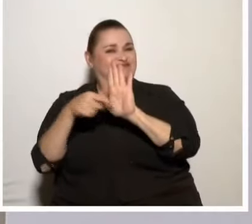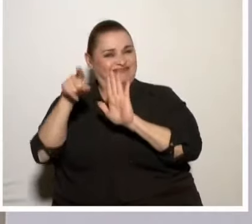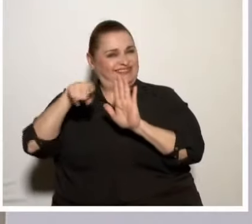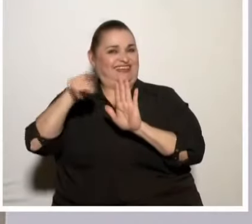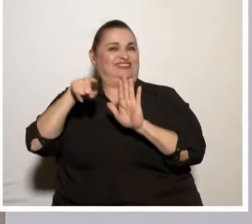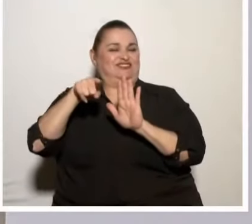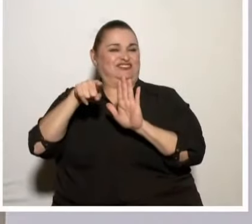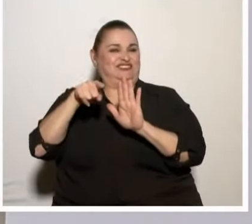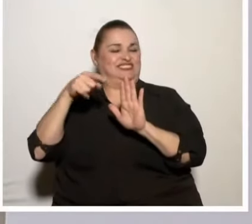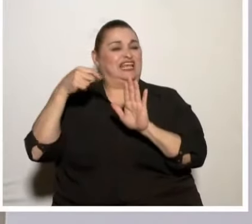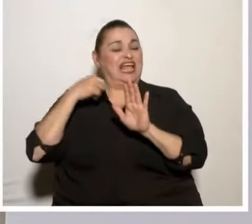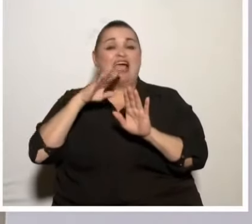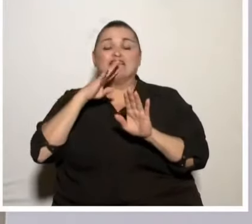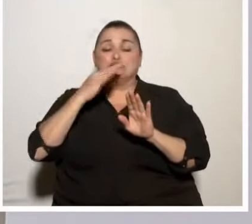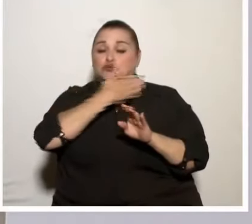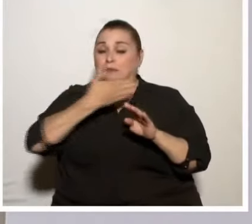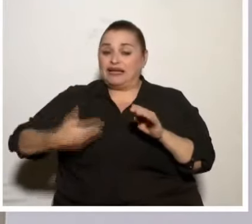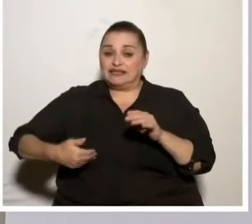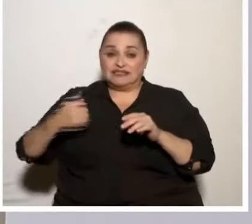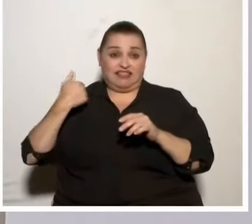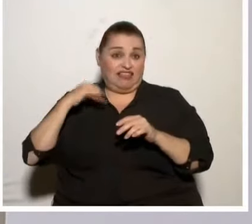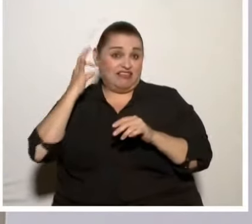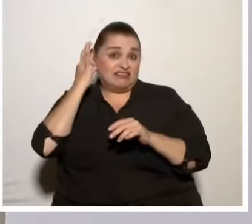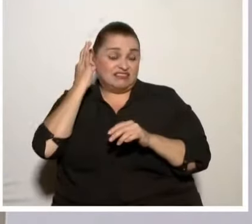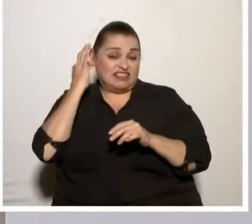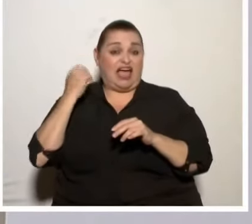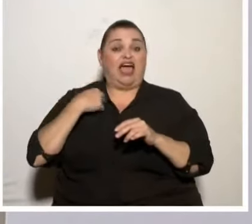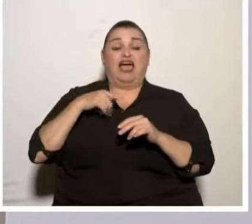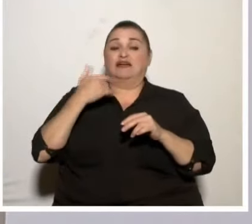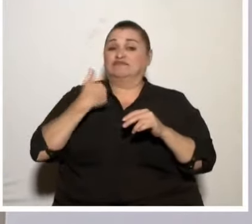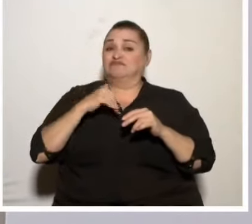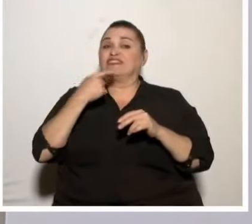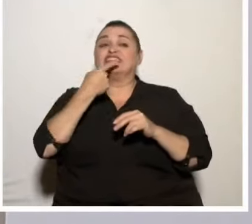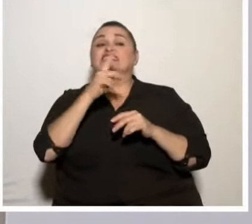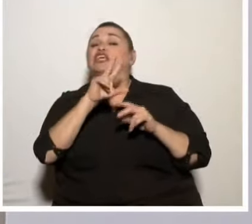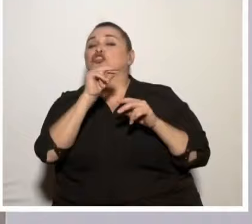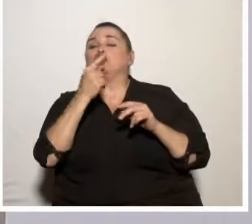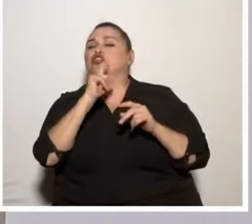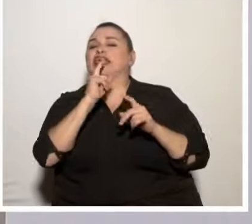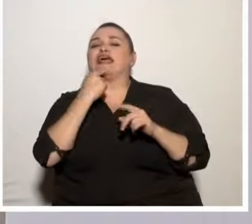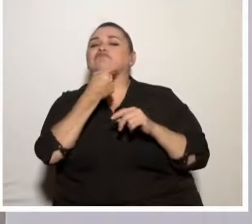Necesitamos presidente, presidenta que no tenga una persona que le diga qué hacer.